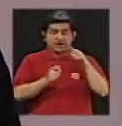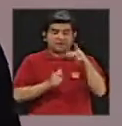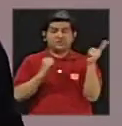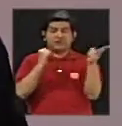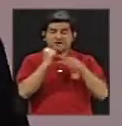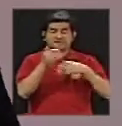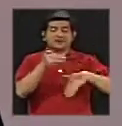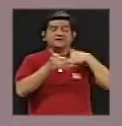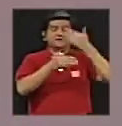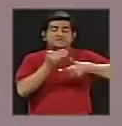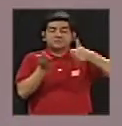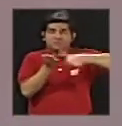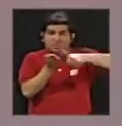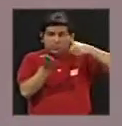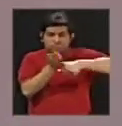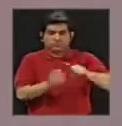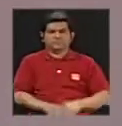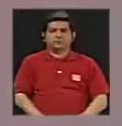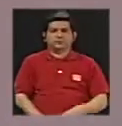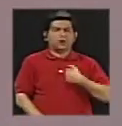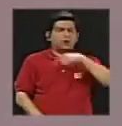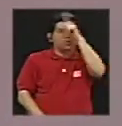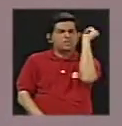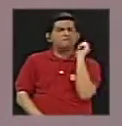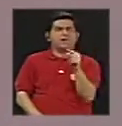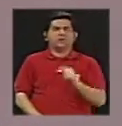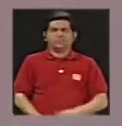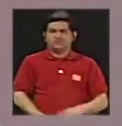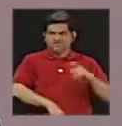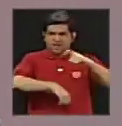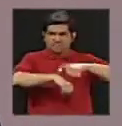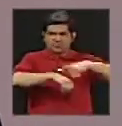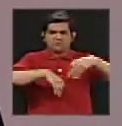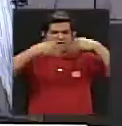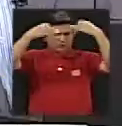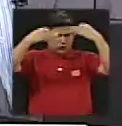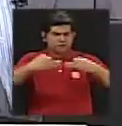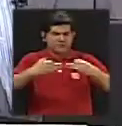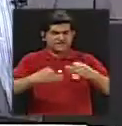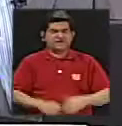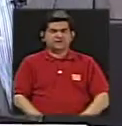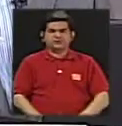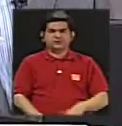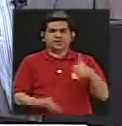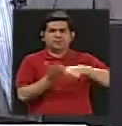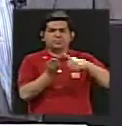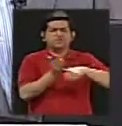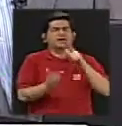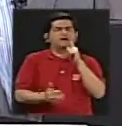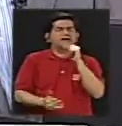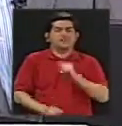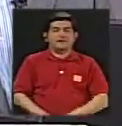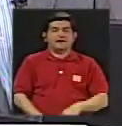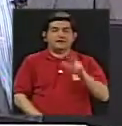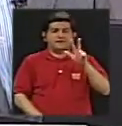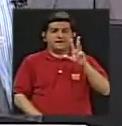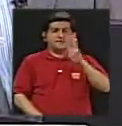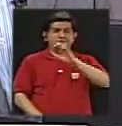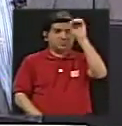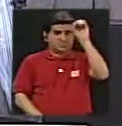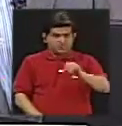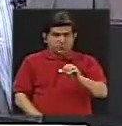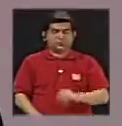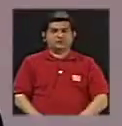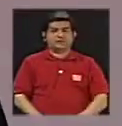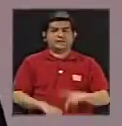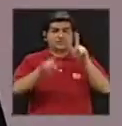encuesta postelectoral, cuando uno pregunta en qué momento se decidió por quién votar, hay un 36%